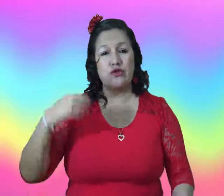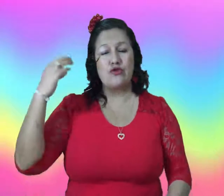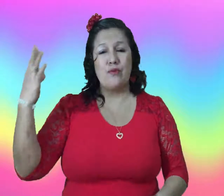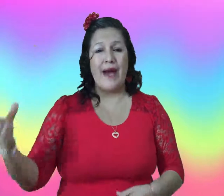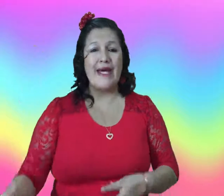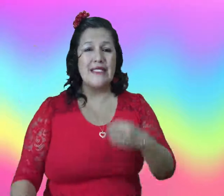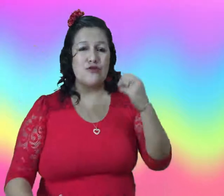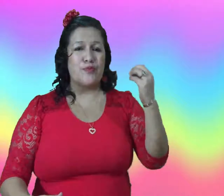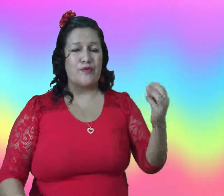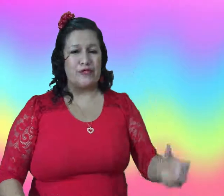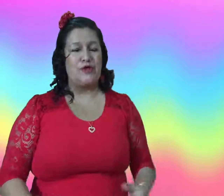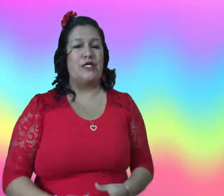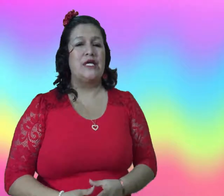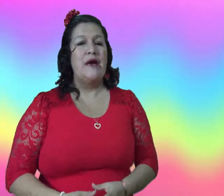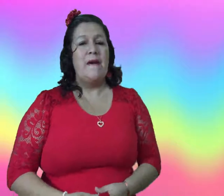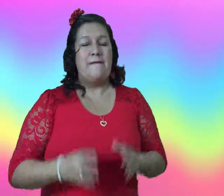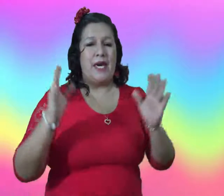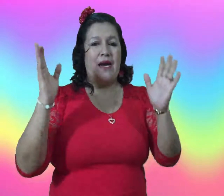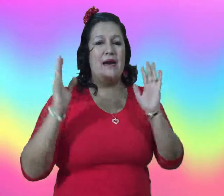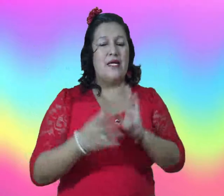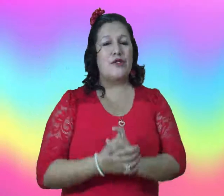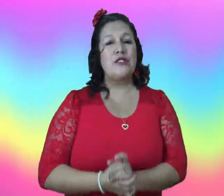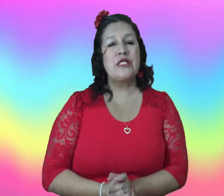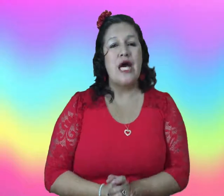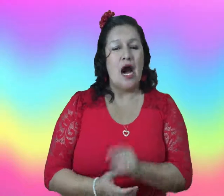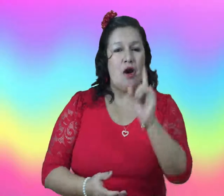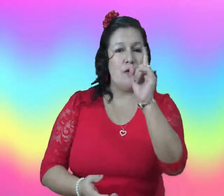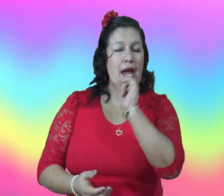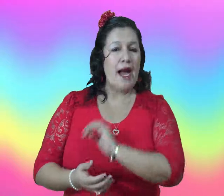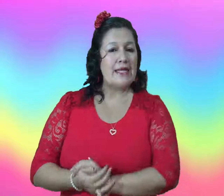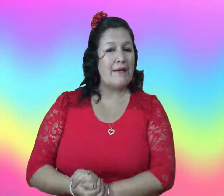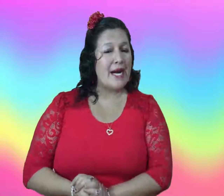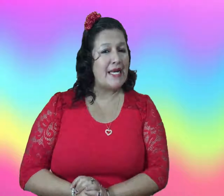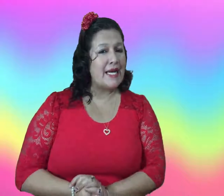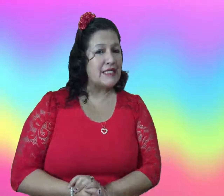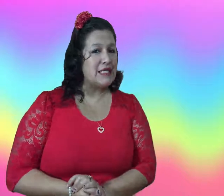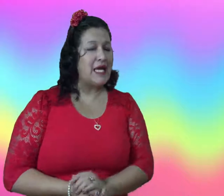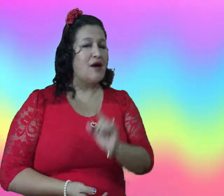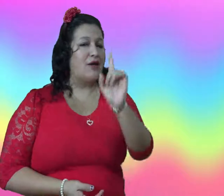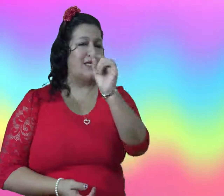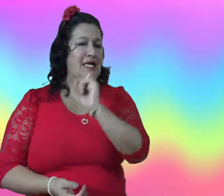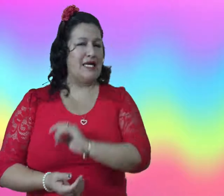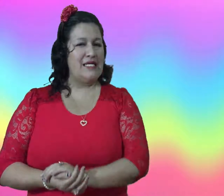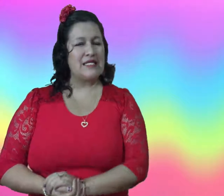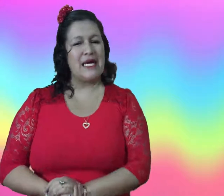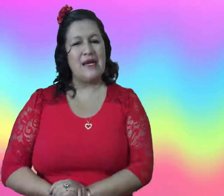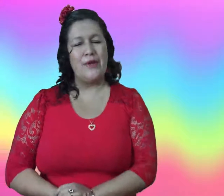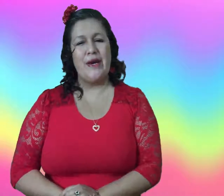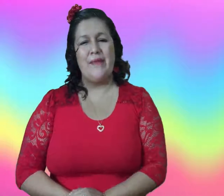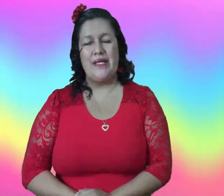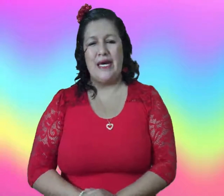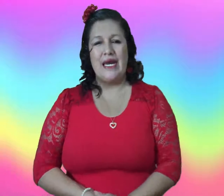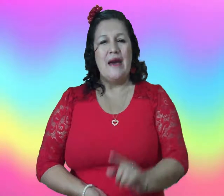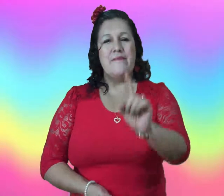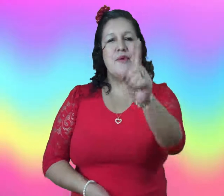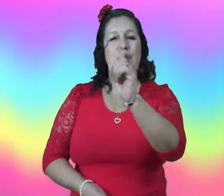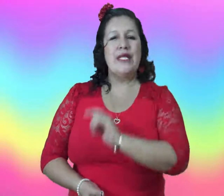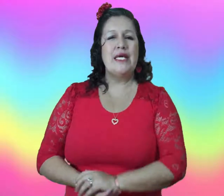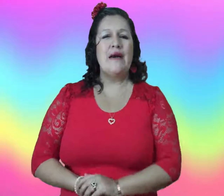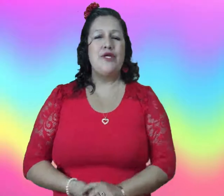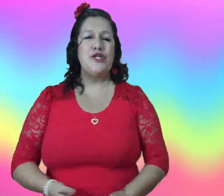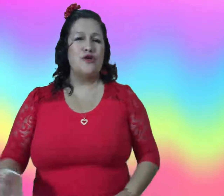amiguitos, con sus maestras, sus profesores. Bien, entonces, ahora a trabajar en casita con las tareas que les voy a mandar.